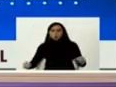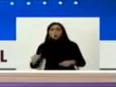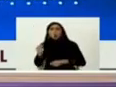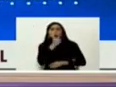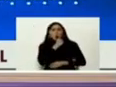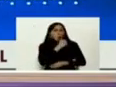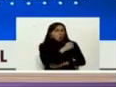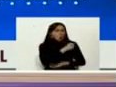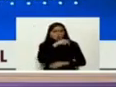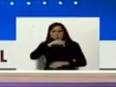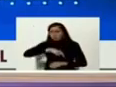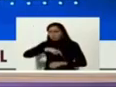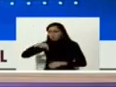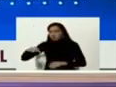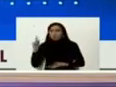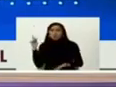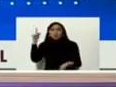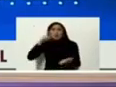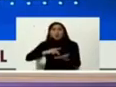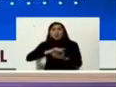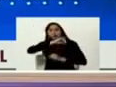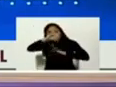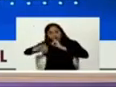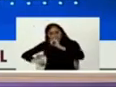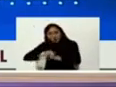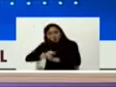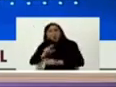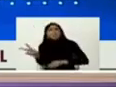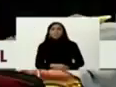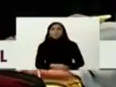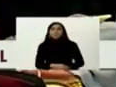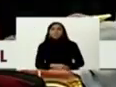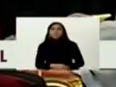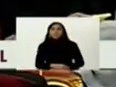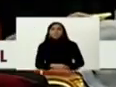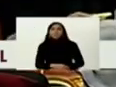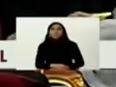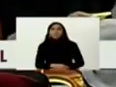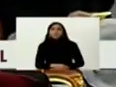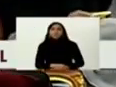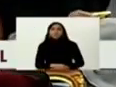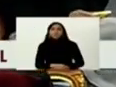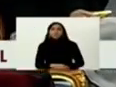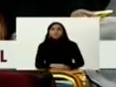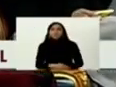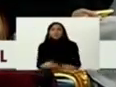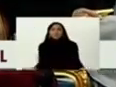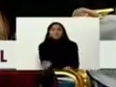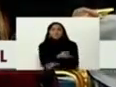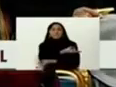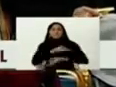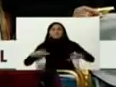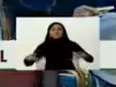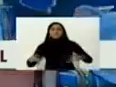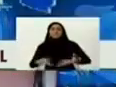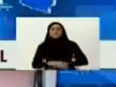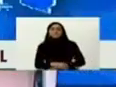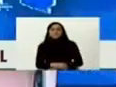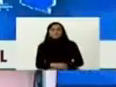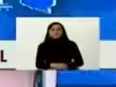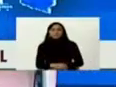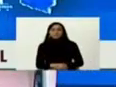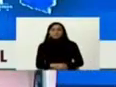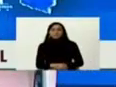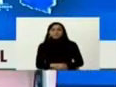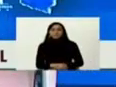del 21 de abril, y también anticipando lo que ya se está moviendo en el campo opositor, en que ellos están preparando, están asistiendo,